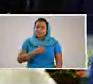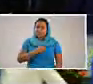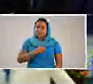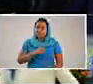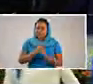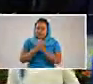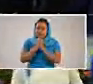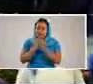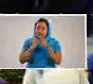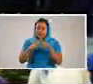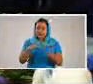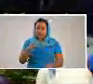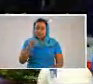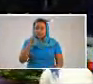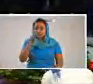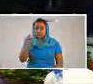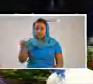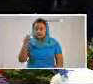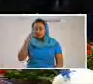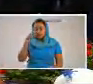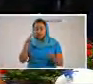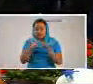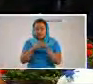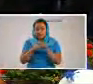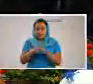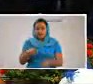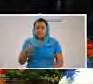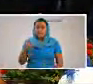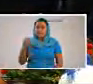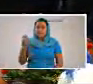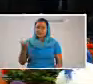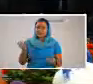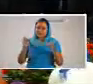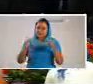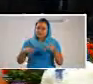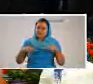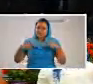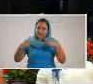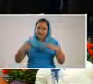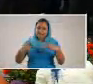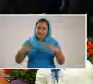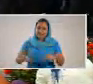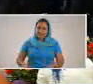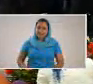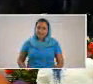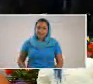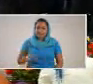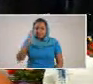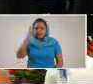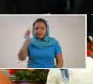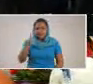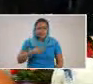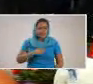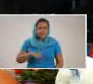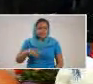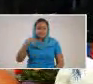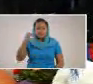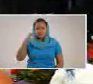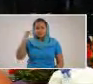por usted también. ¿Cuánta gente habrá que está cabizbaja,